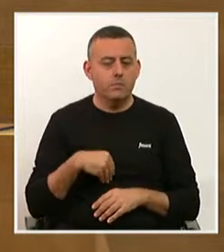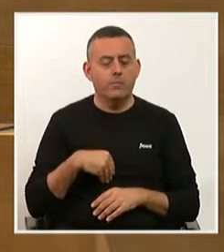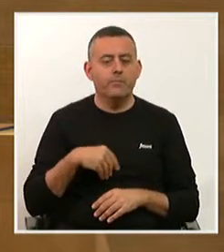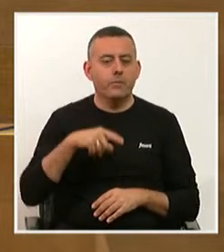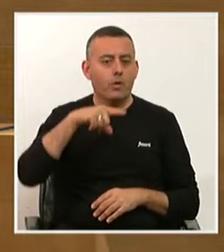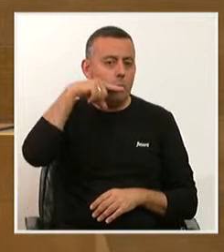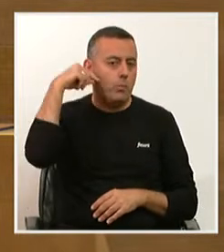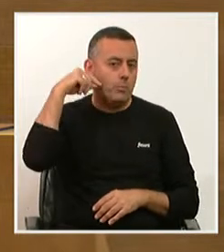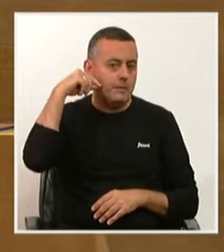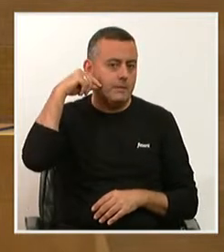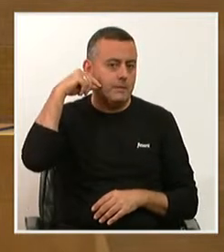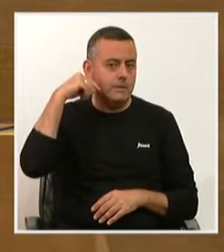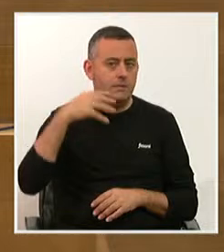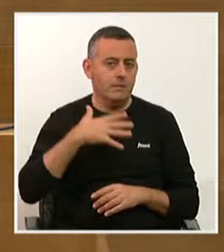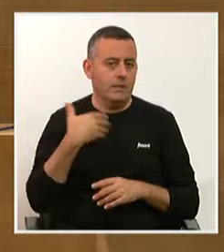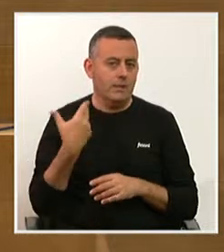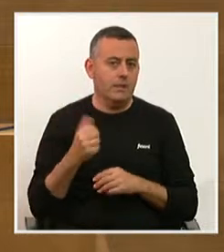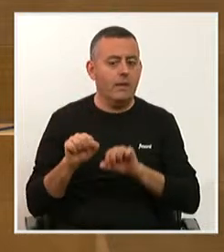José